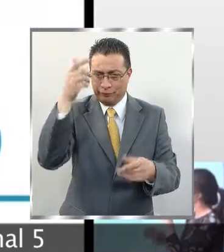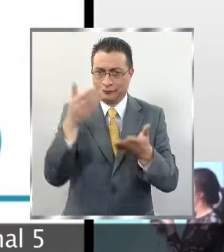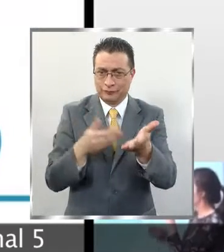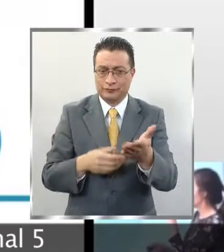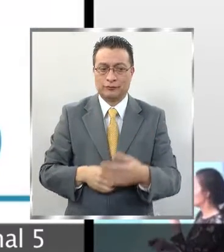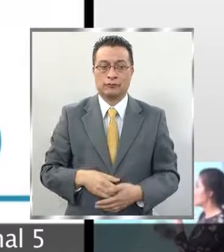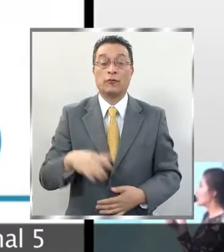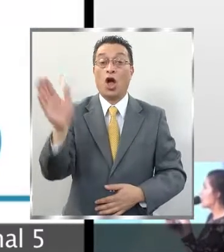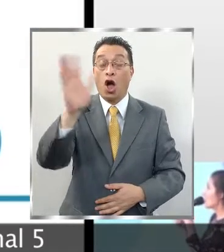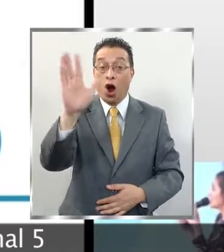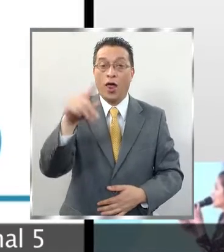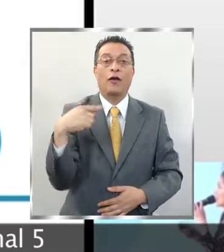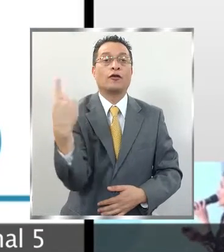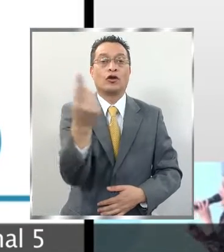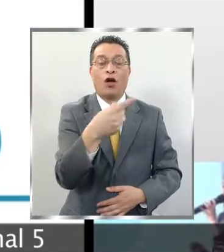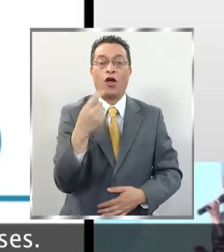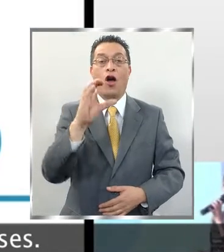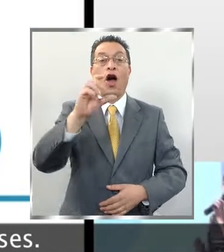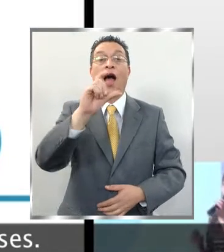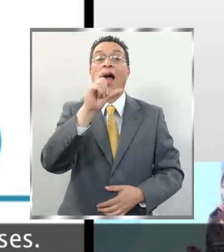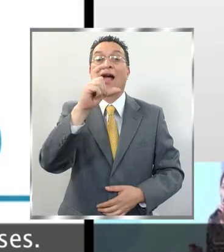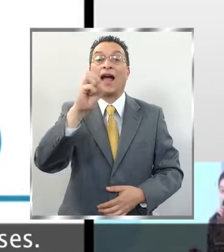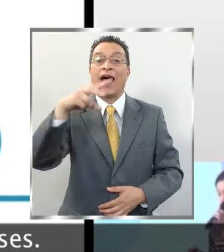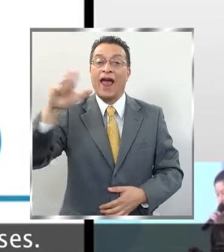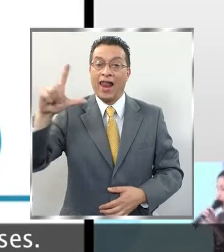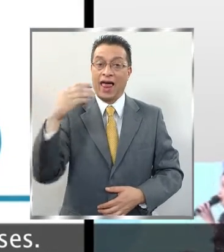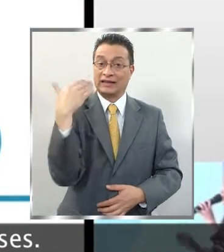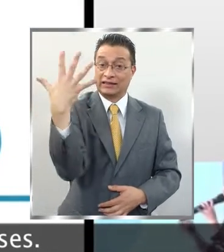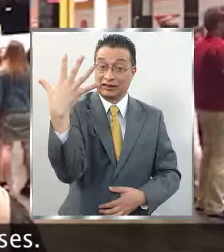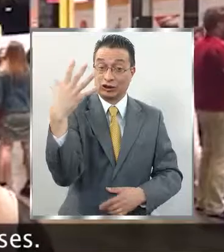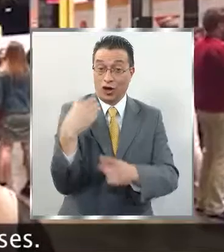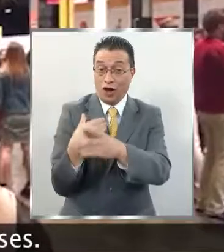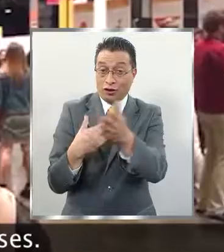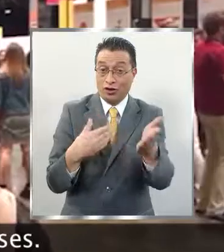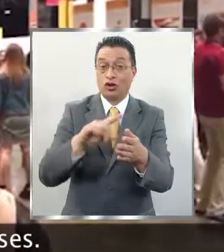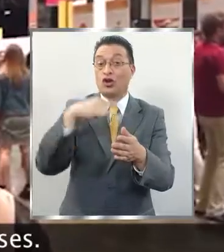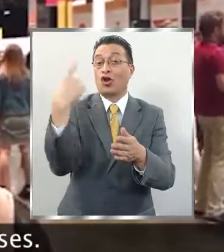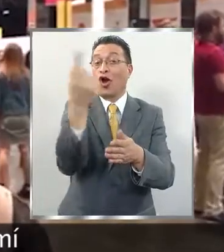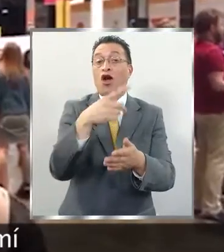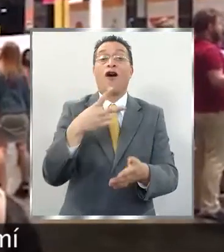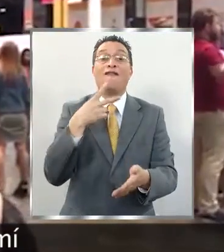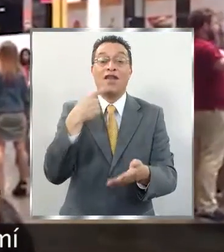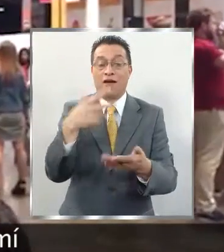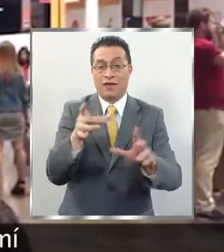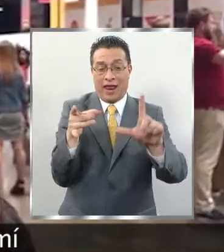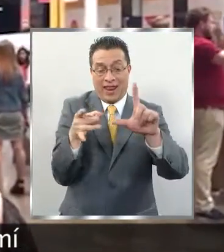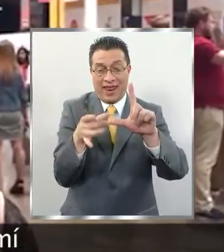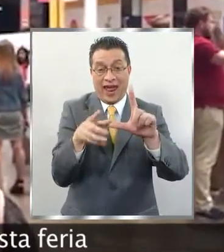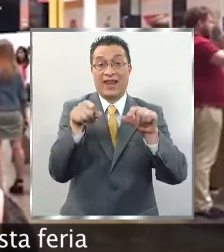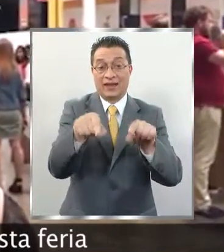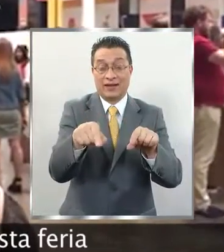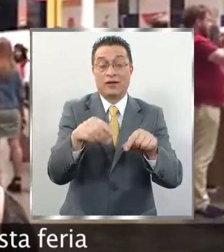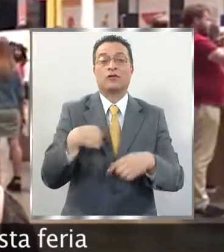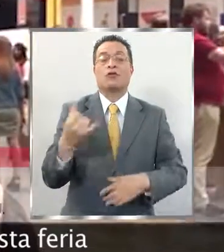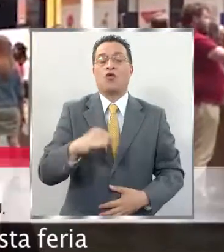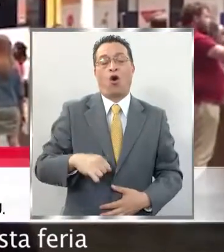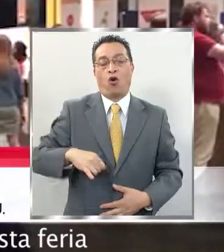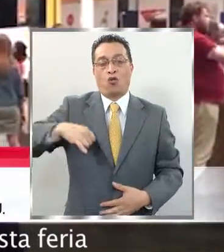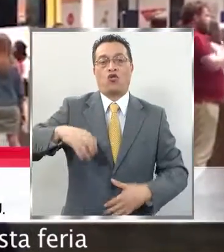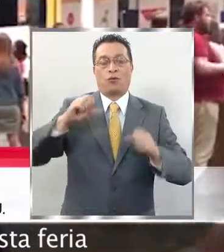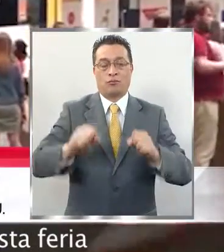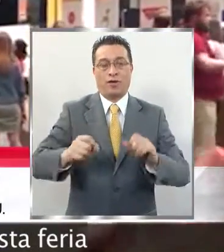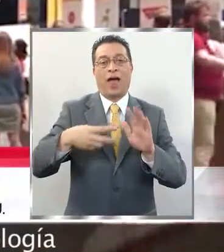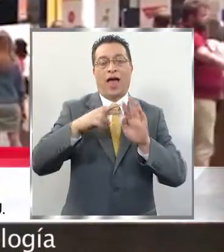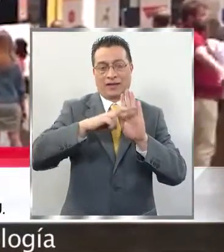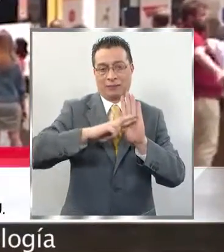Hola, un saludo a Canal 5 y a todos los linarenses. Un orgullo para mí poder estar representando